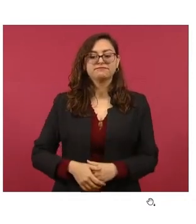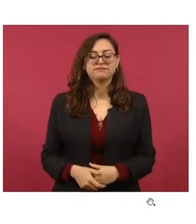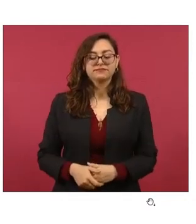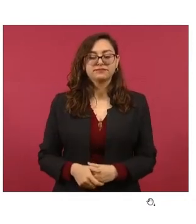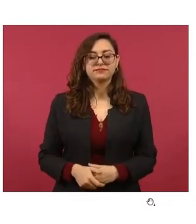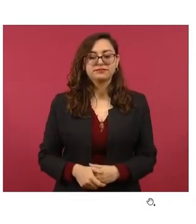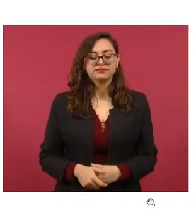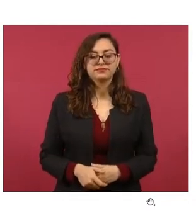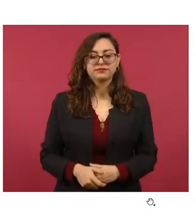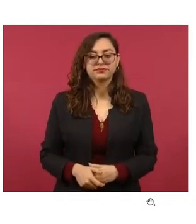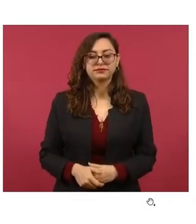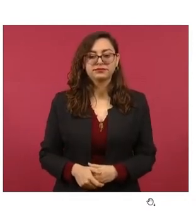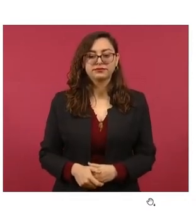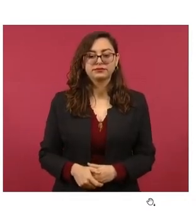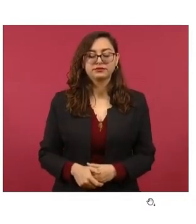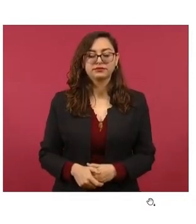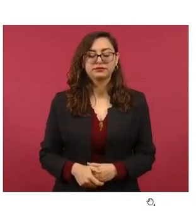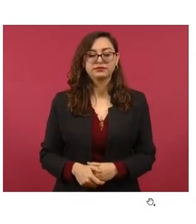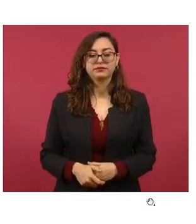Préstame.